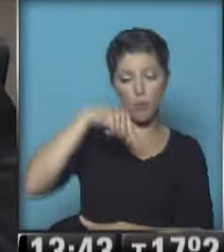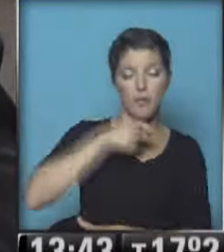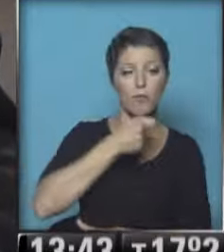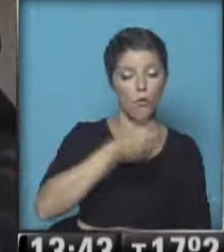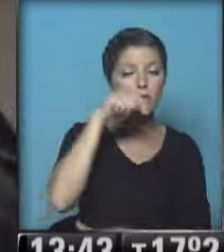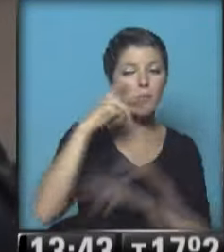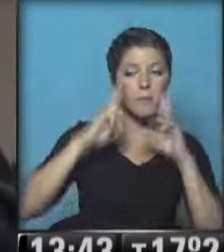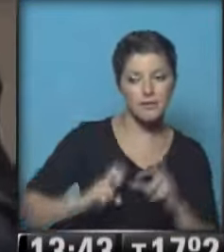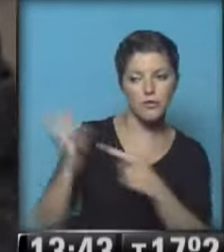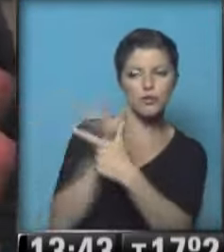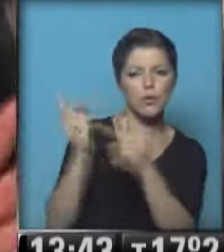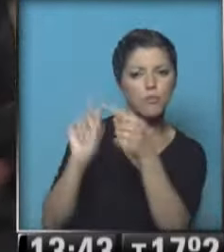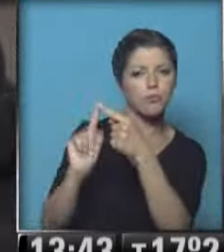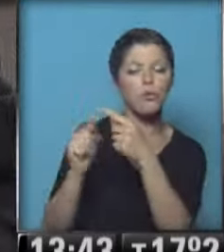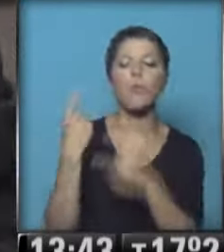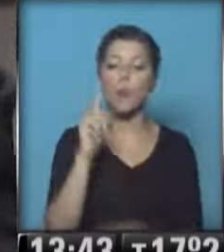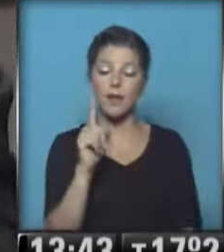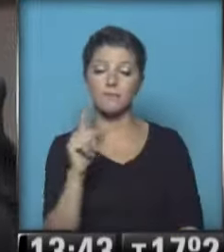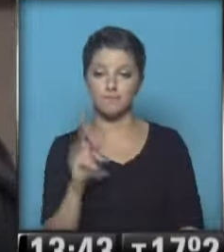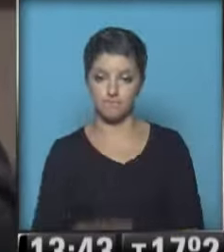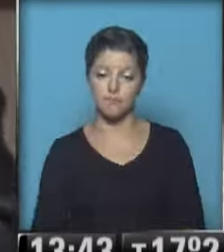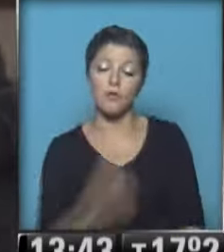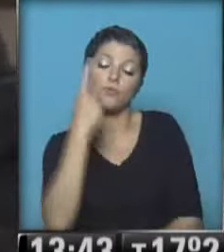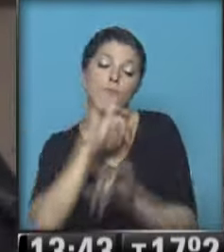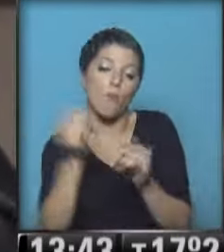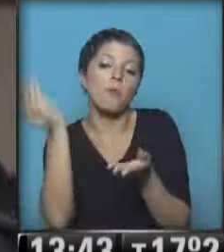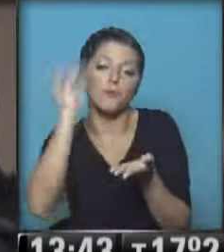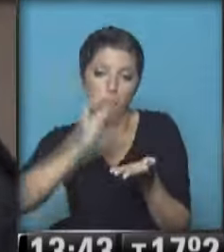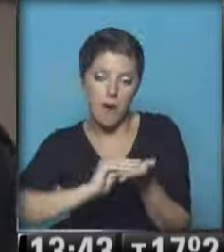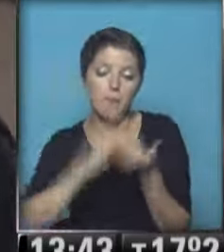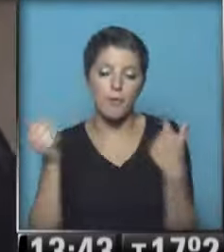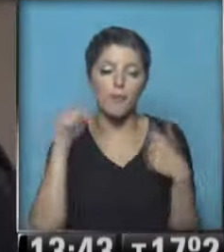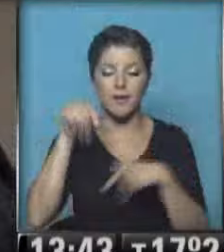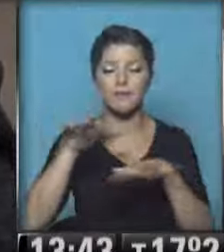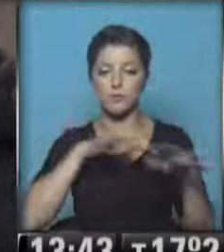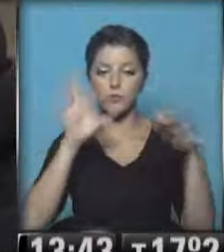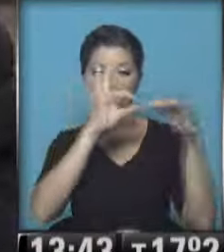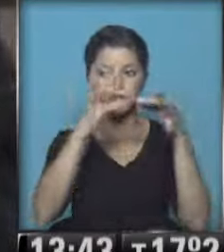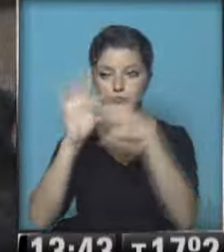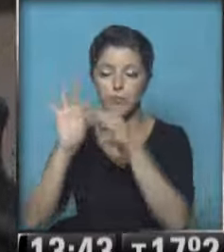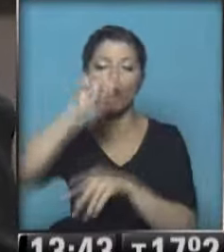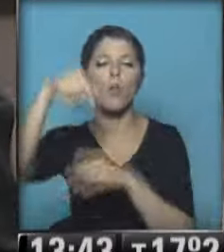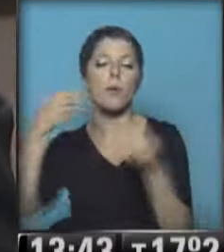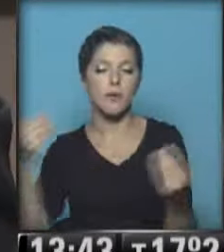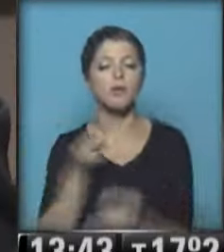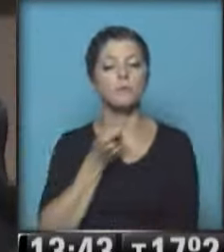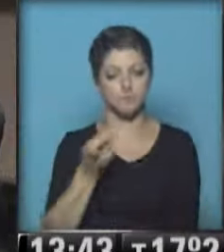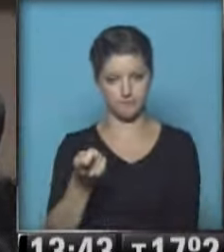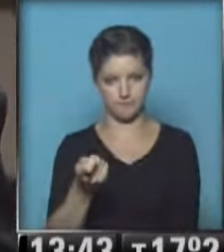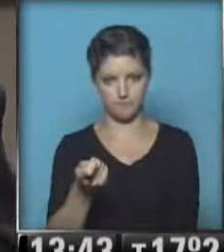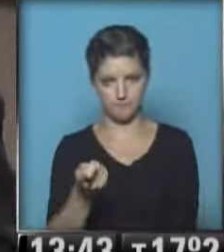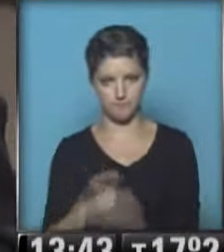contactos de estas dos personas. Un dato más para vincular esta posibilidad de dónde provino